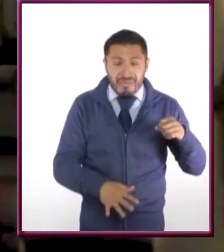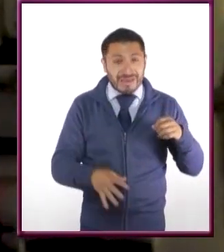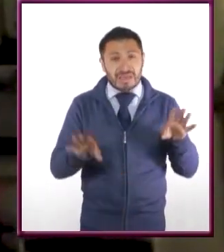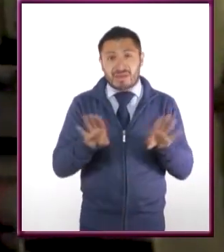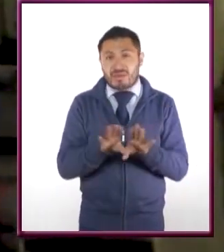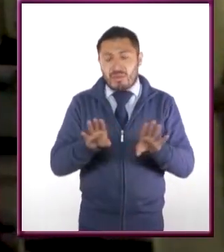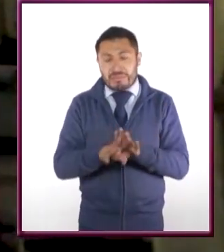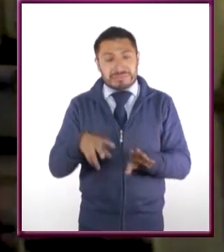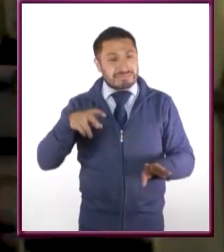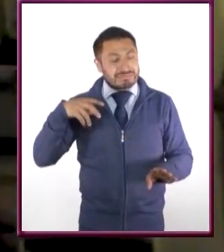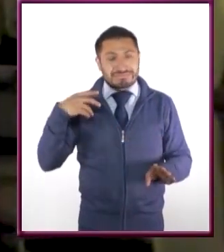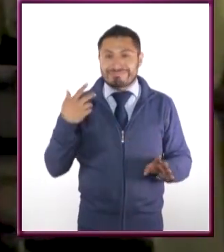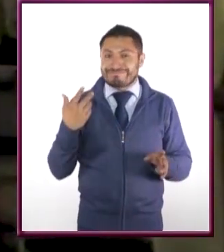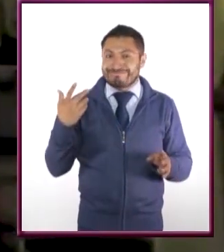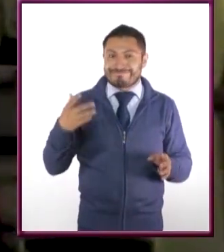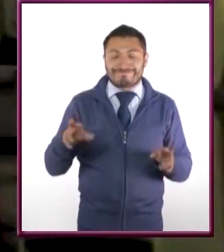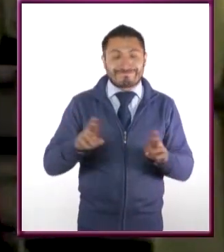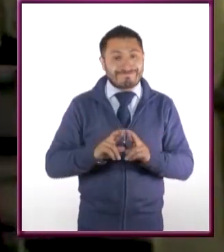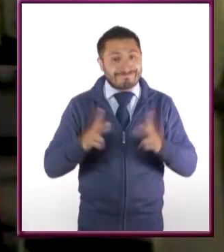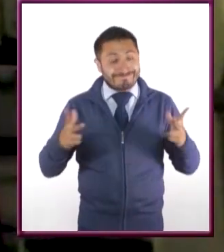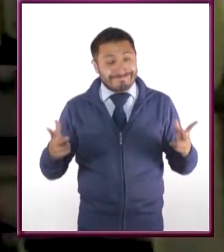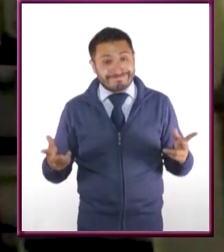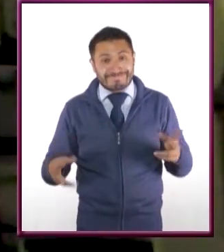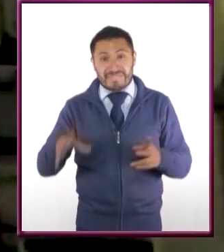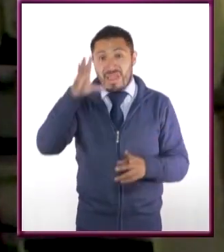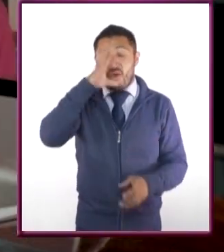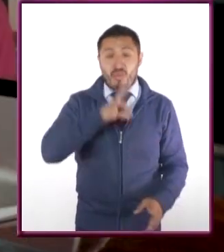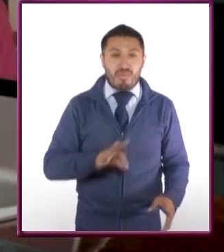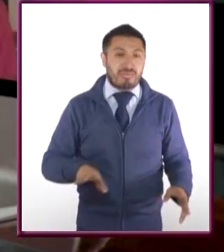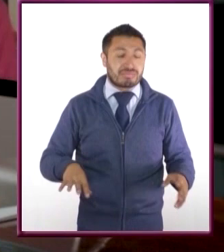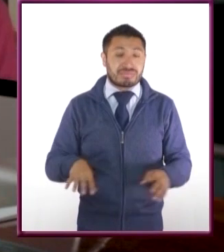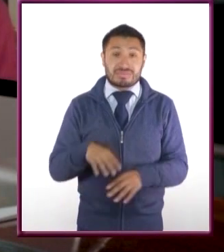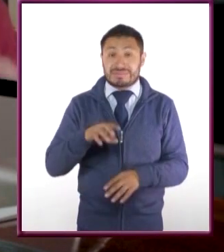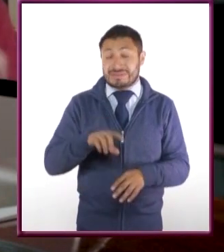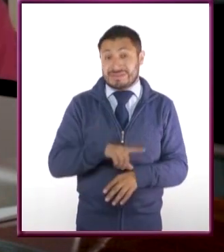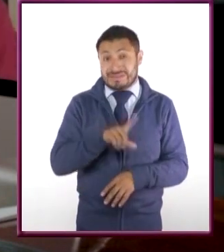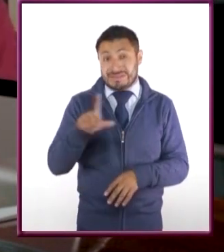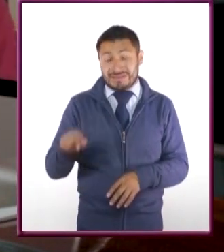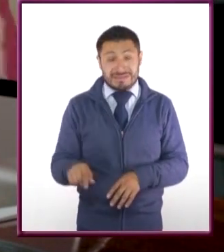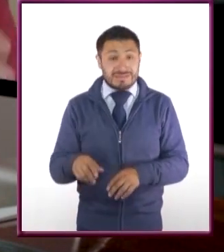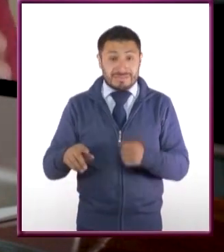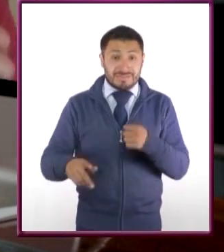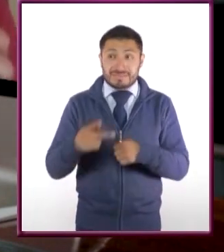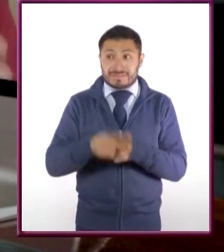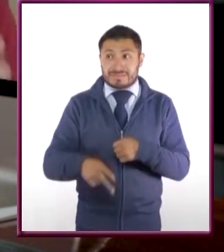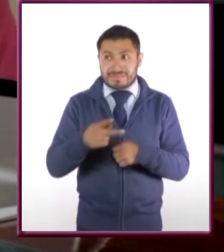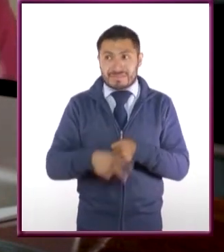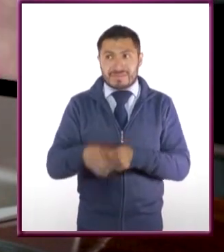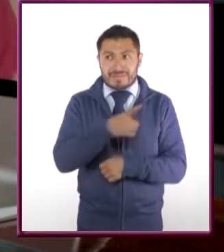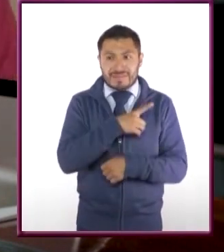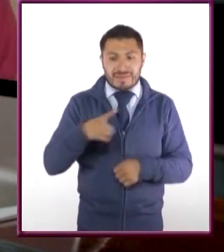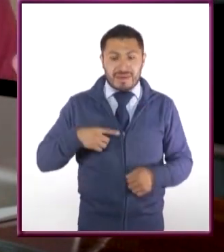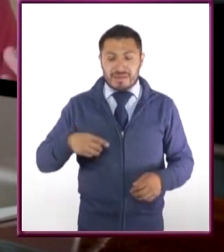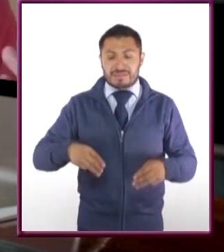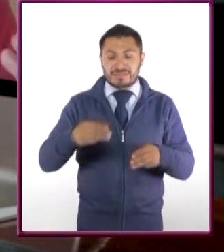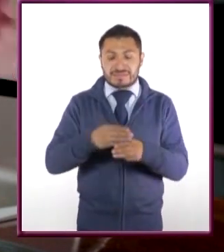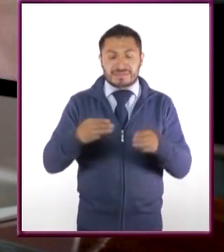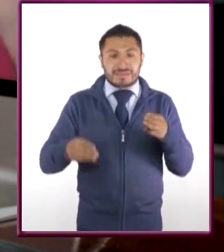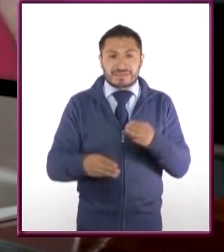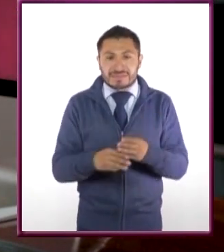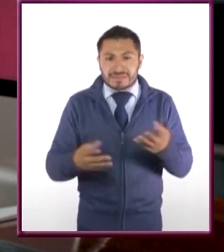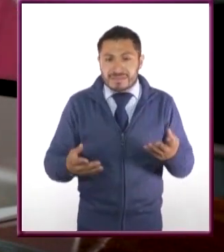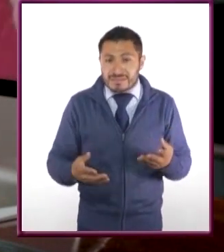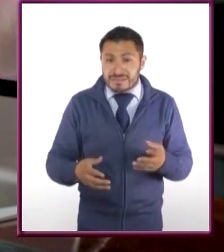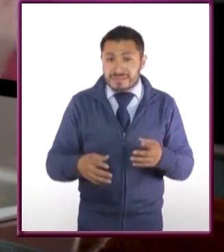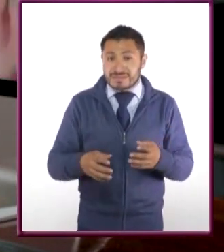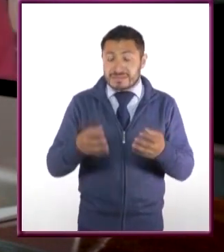por ahí se fracture y fallen los materiales. Entonces tienen que ser materiales, por un lado, isotrópicos, eso